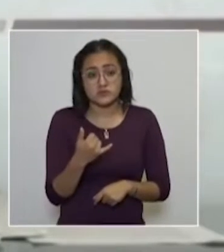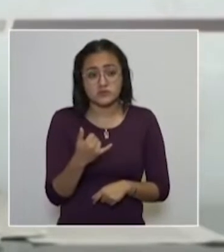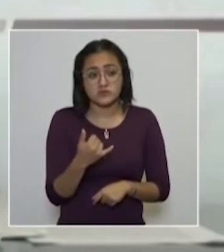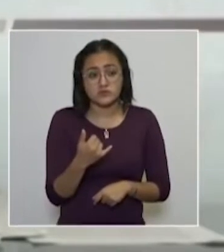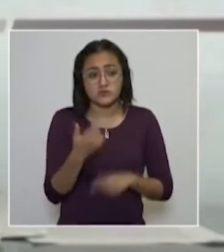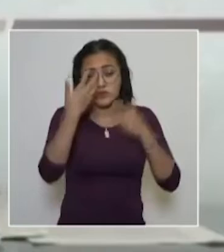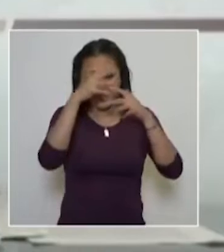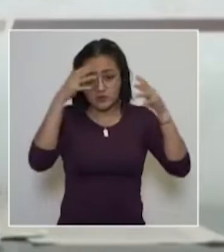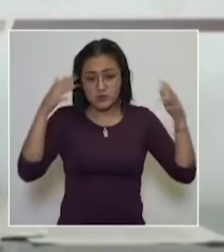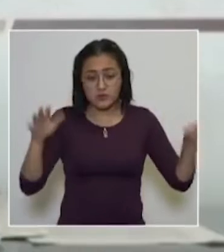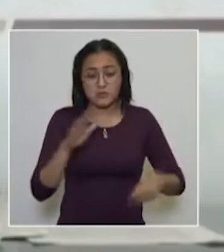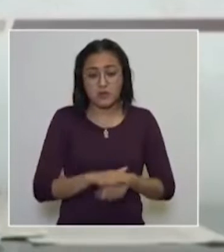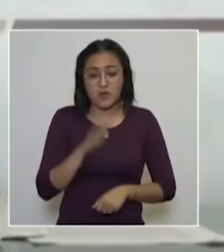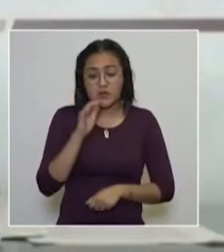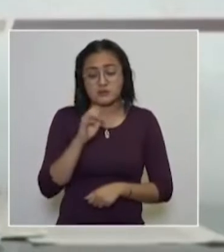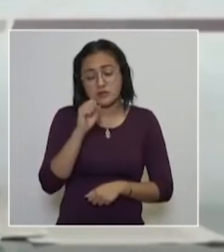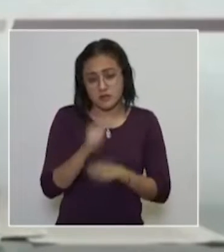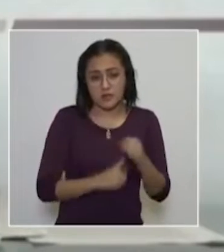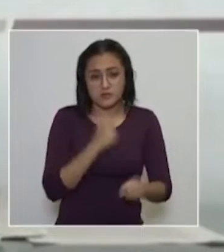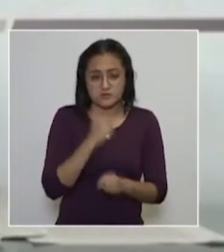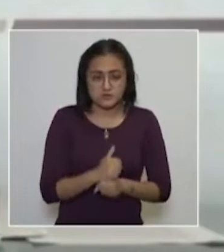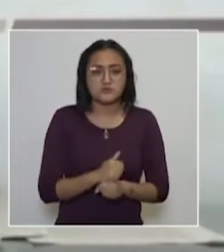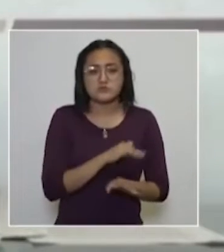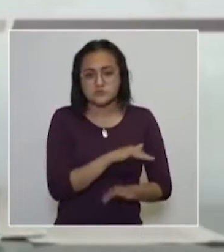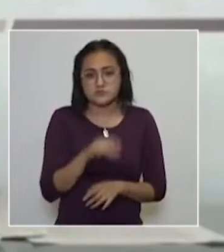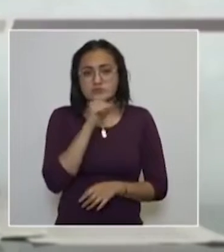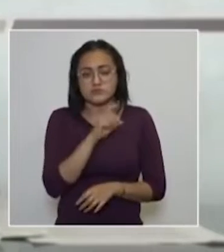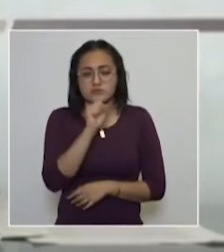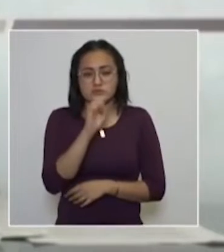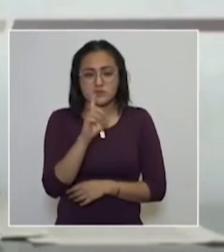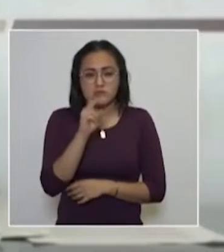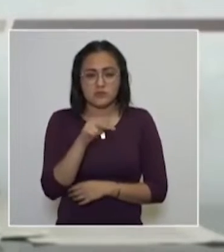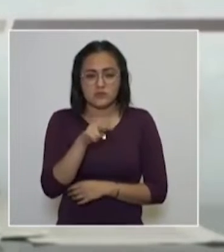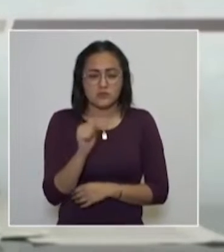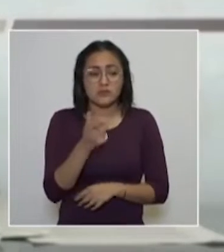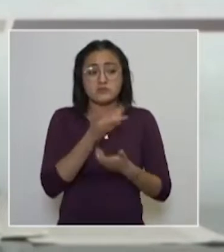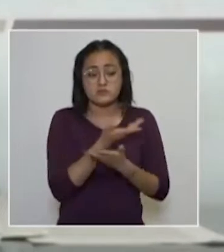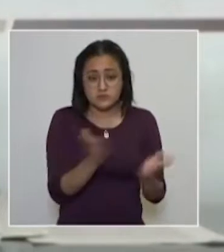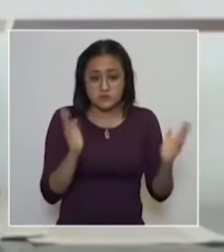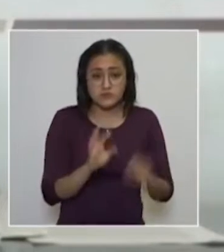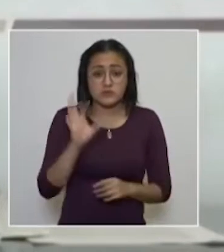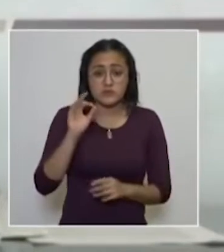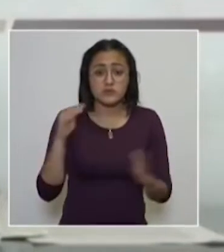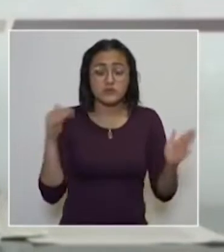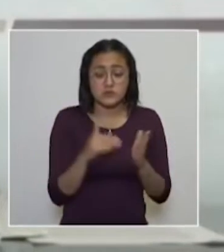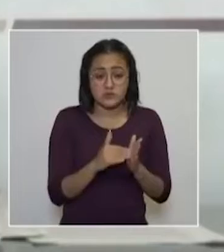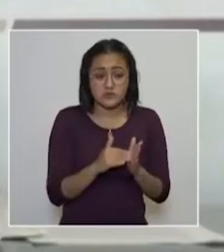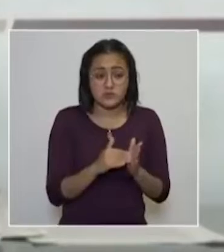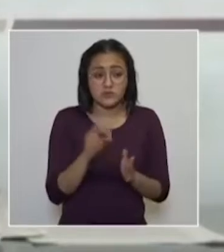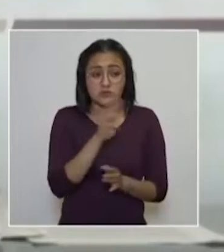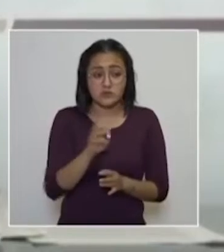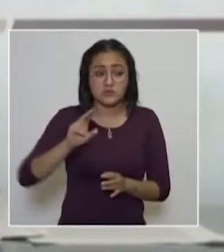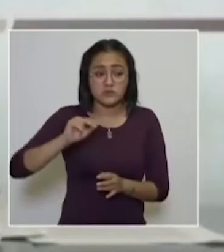y adultos mayores de 60 años asimismo a través de la sedena se redistribuyeron 40 mil